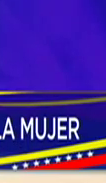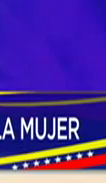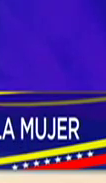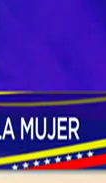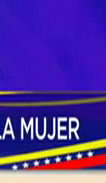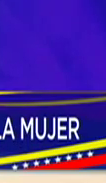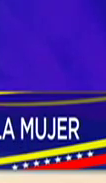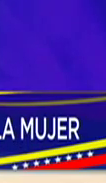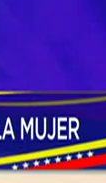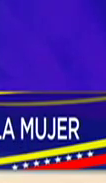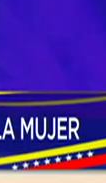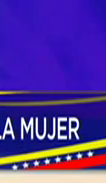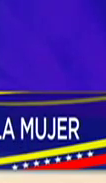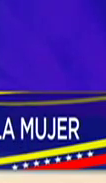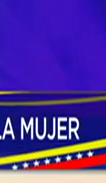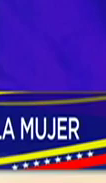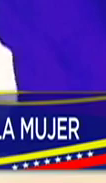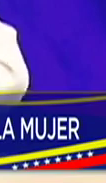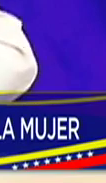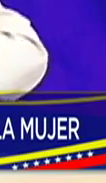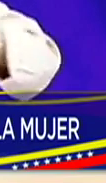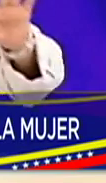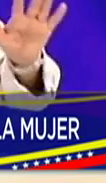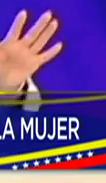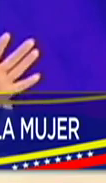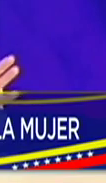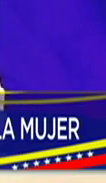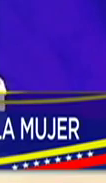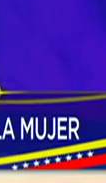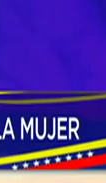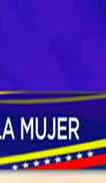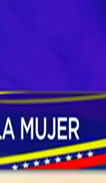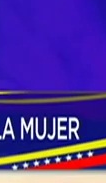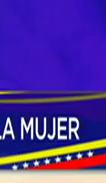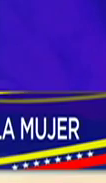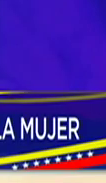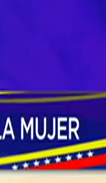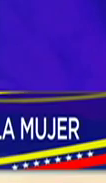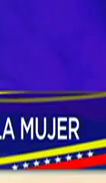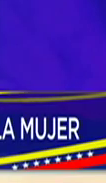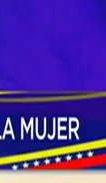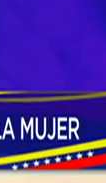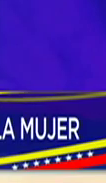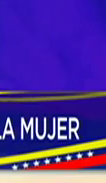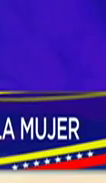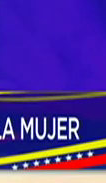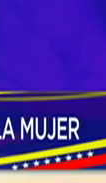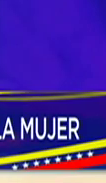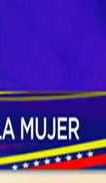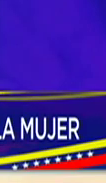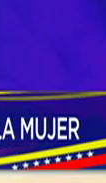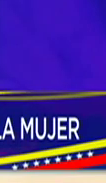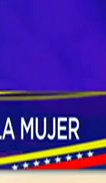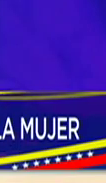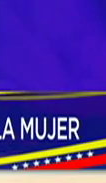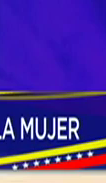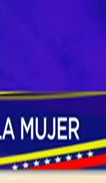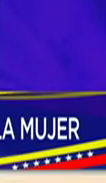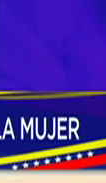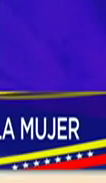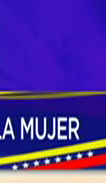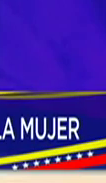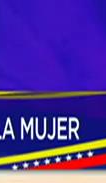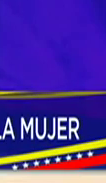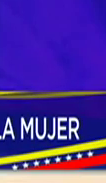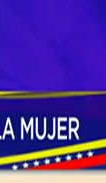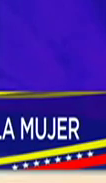ofertadas para la formación de las mujeres. Aquí se abre el abanico completo y se establece la posibilidad que puedan formarse